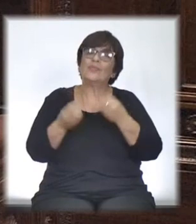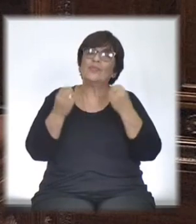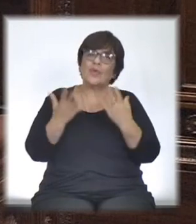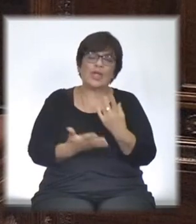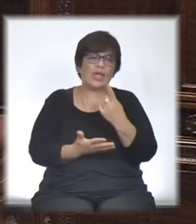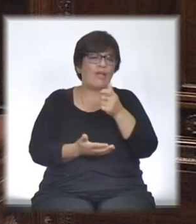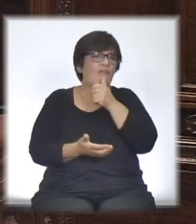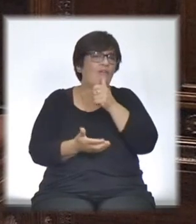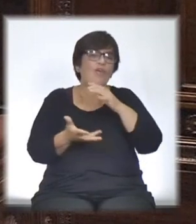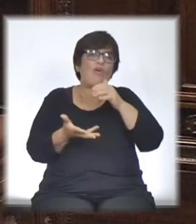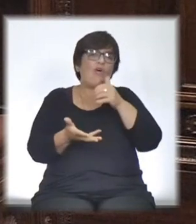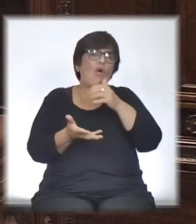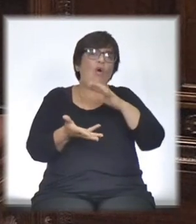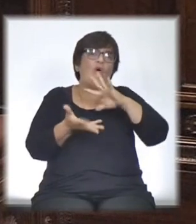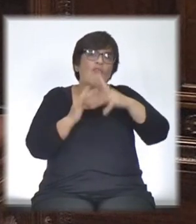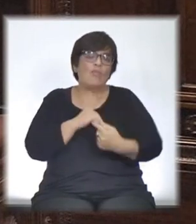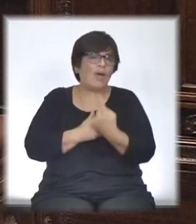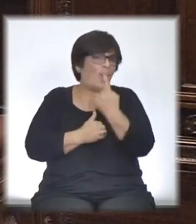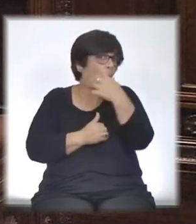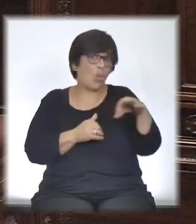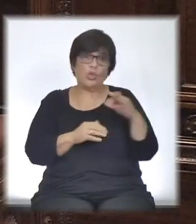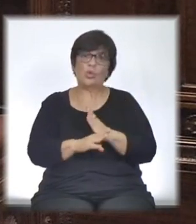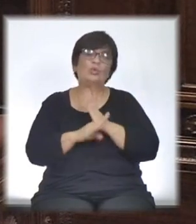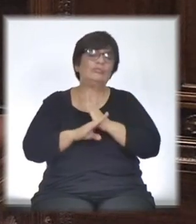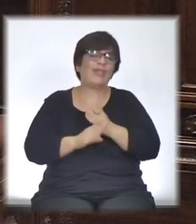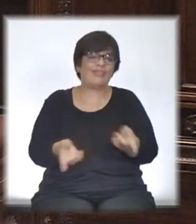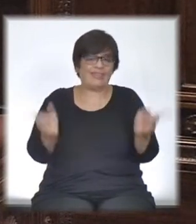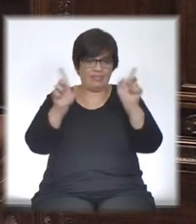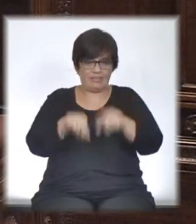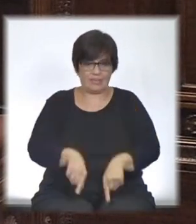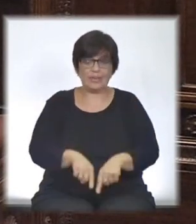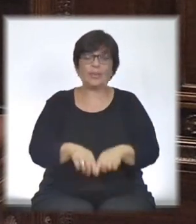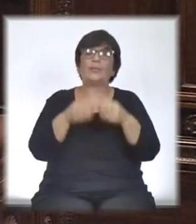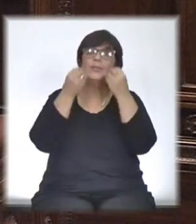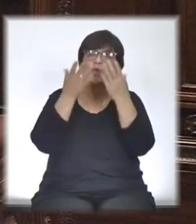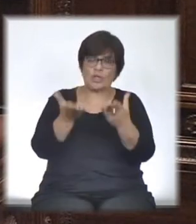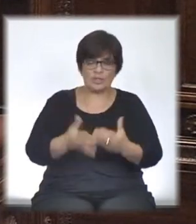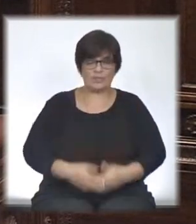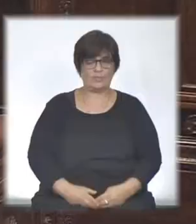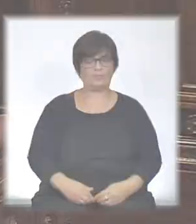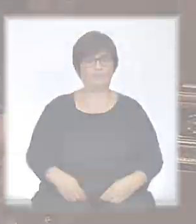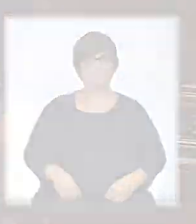única manera de que ello nunca más vuelva a ocurrir. Por eso lo hacemos.